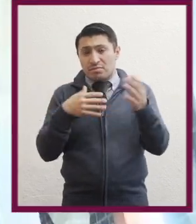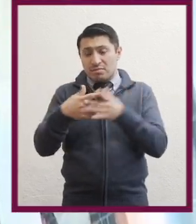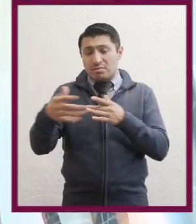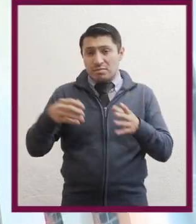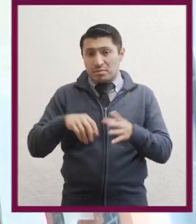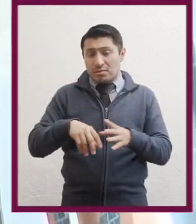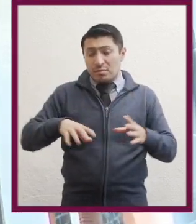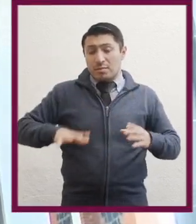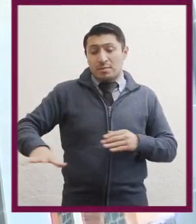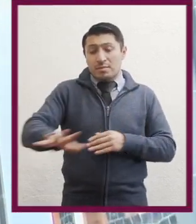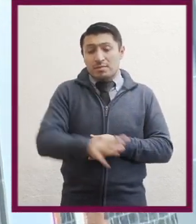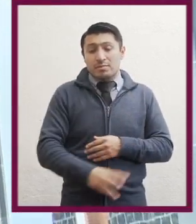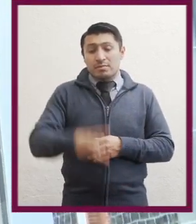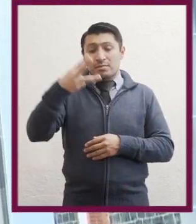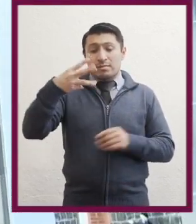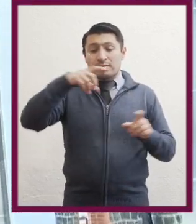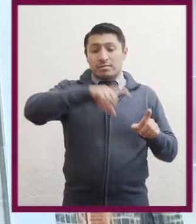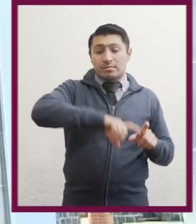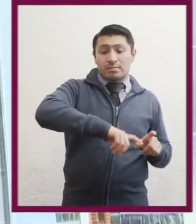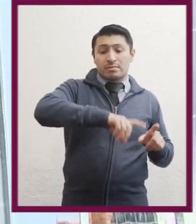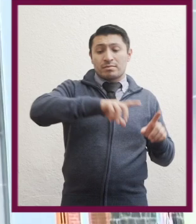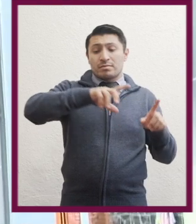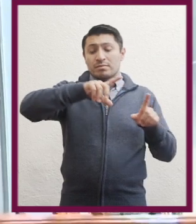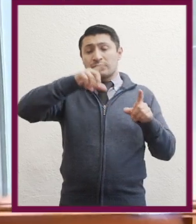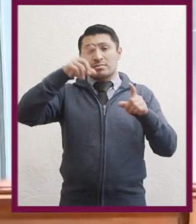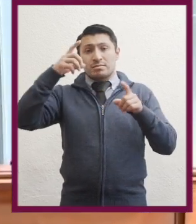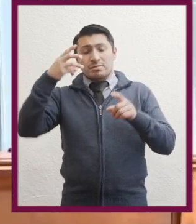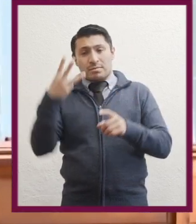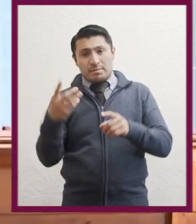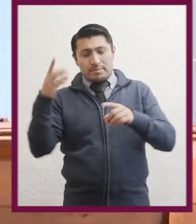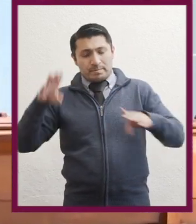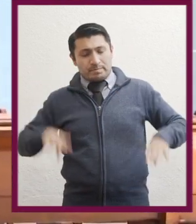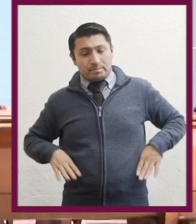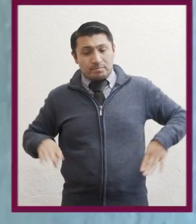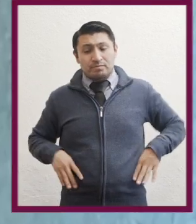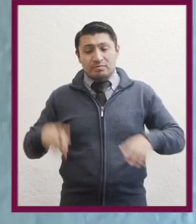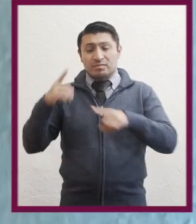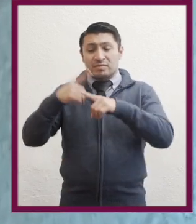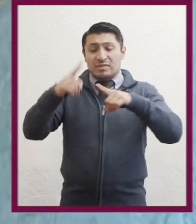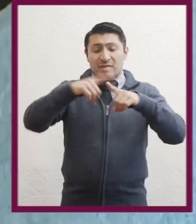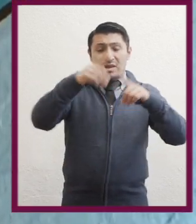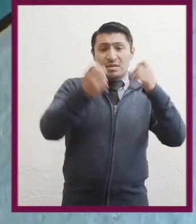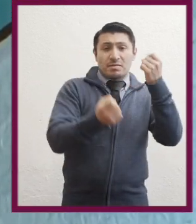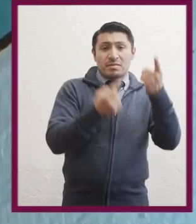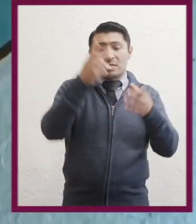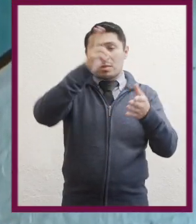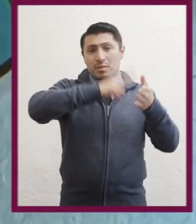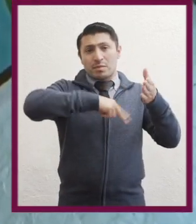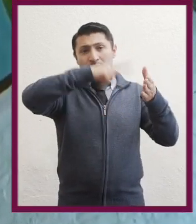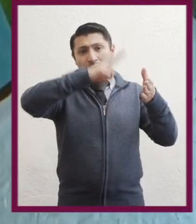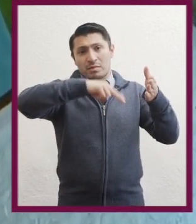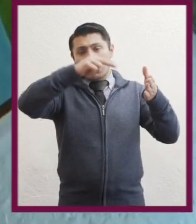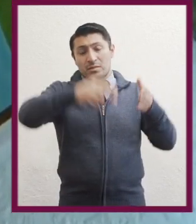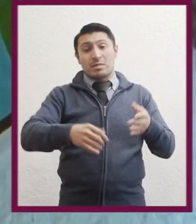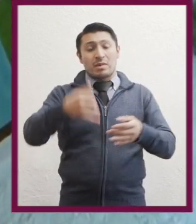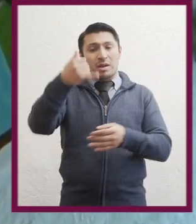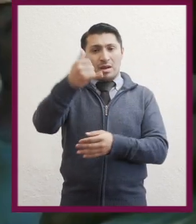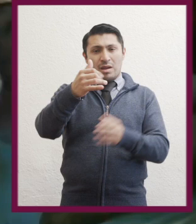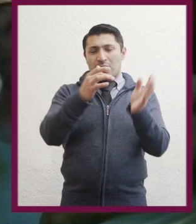espaciosa, con 3 naves y algunas pinturas alusivas a la evangelización en nuestro país.